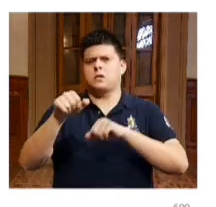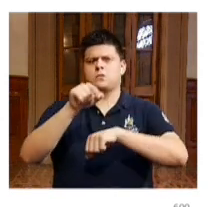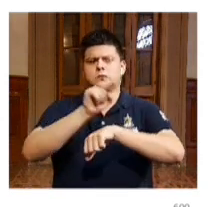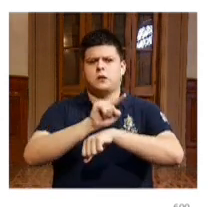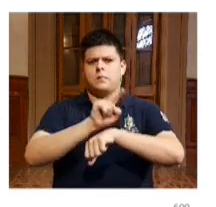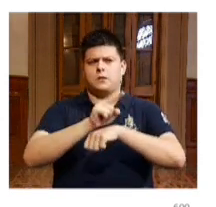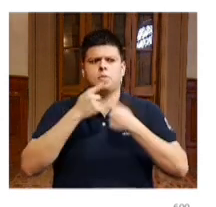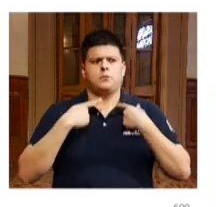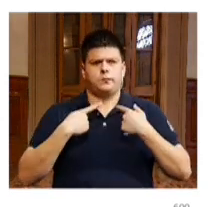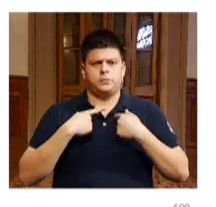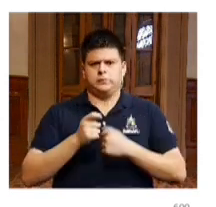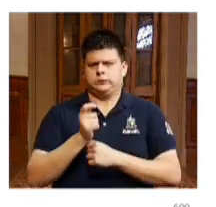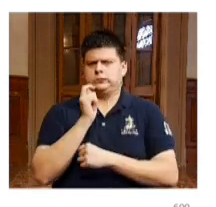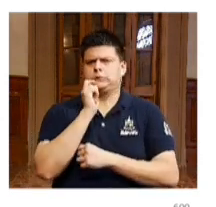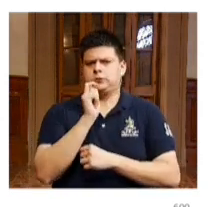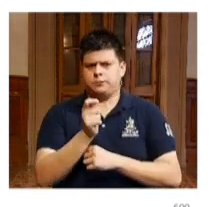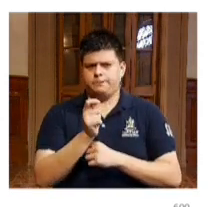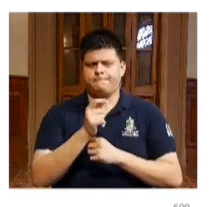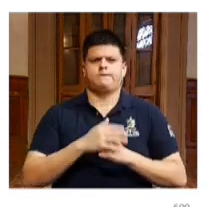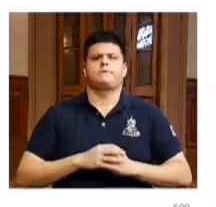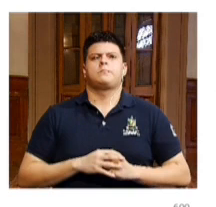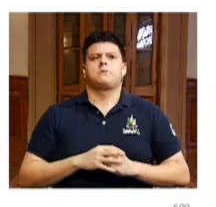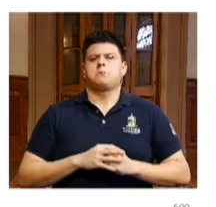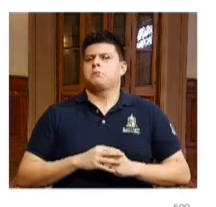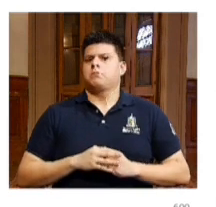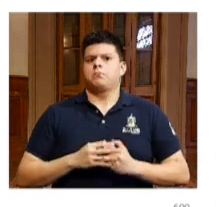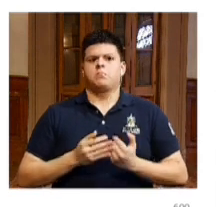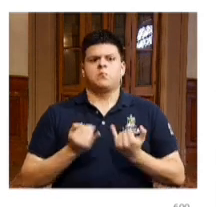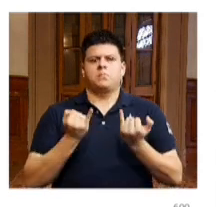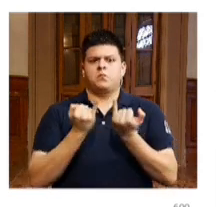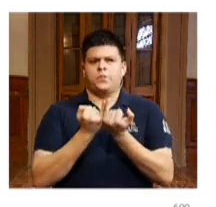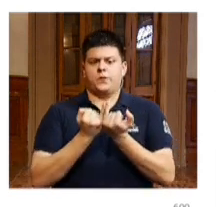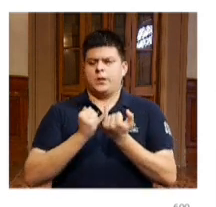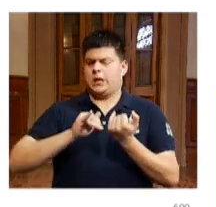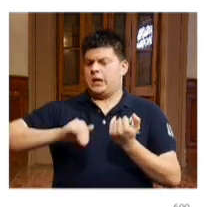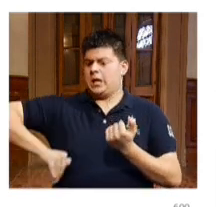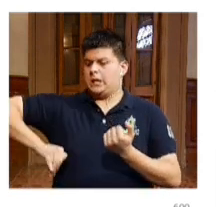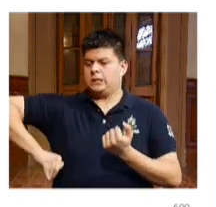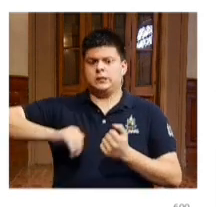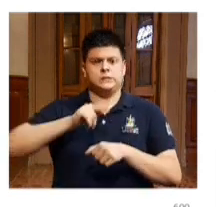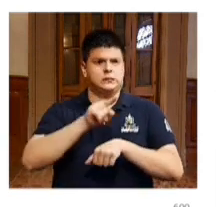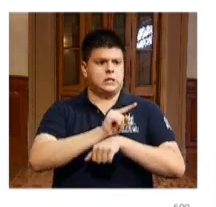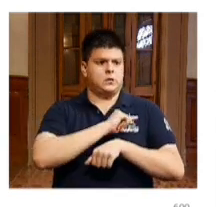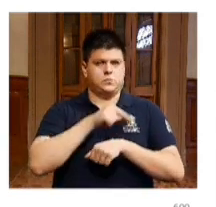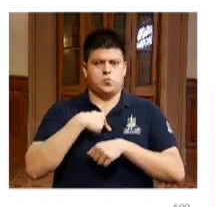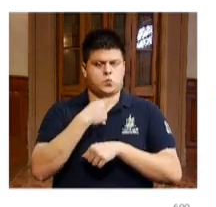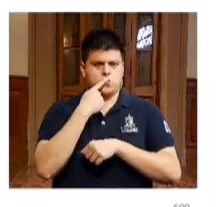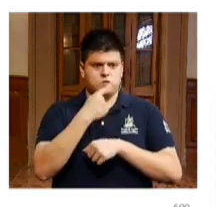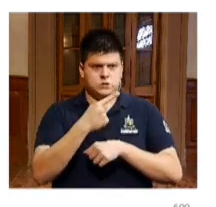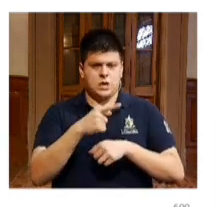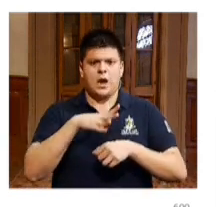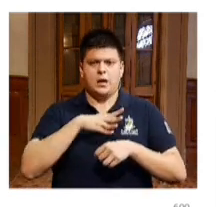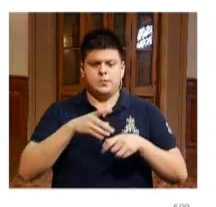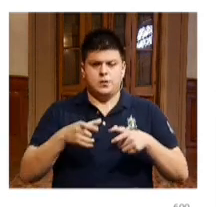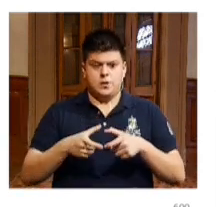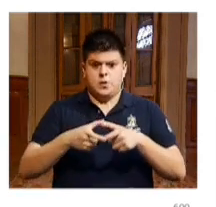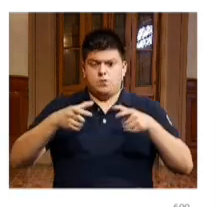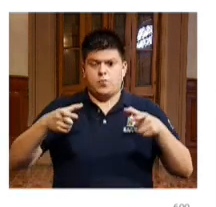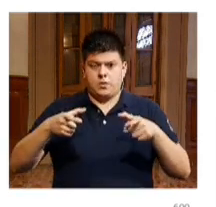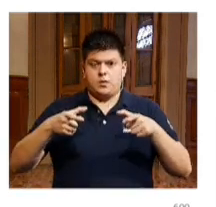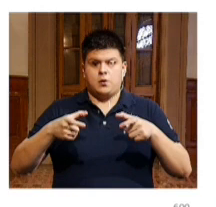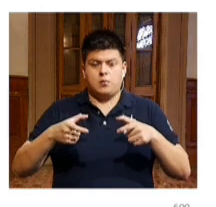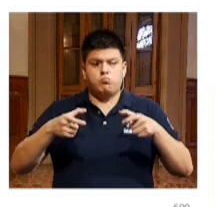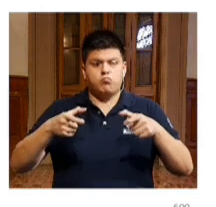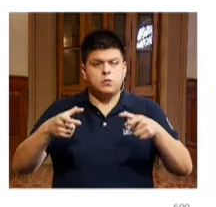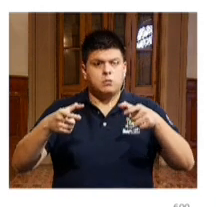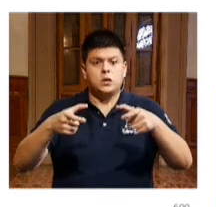diarios. Es decir, se ha mantenido lo que comentábamos hace unos días, un incremento gradual. No